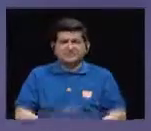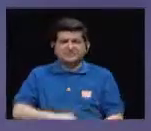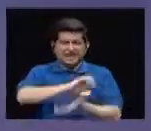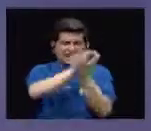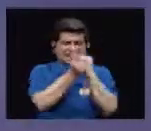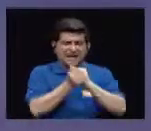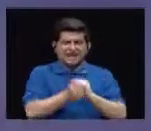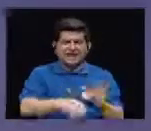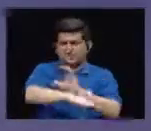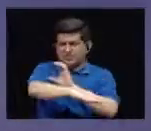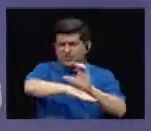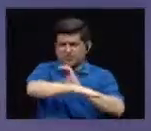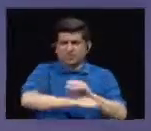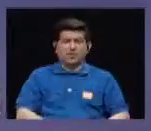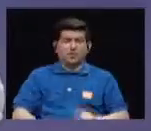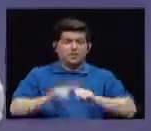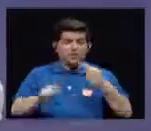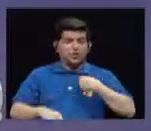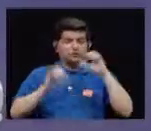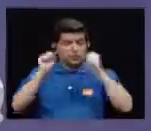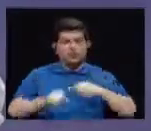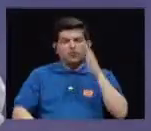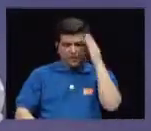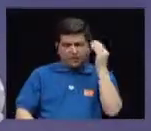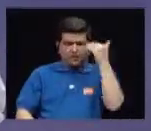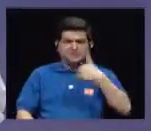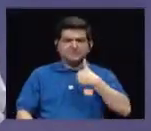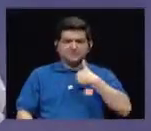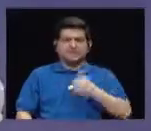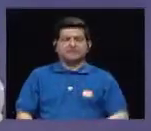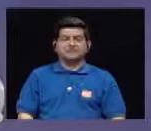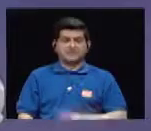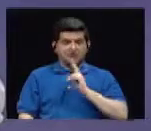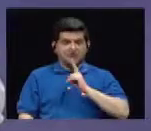por el cambio digital, ¿no? Sí. Pero gracias a Dios pude vivir todo eso,